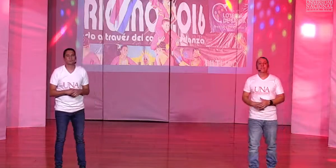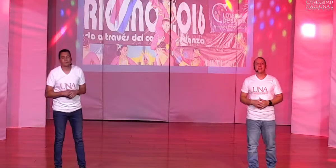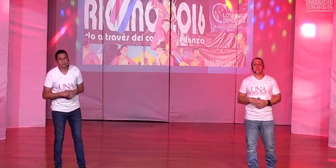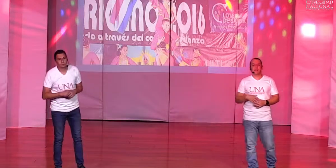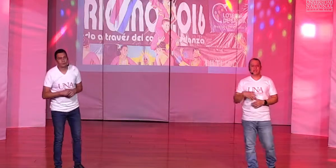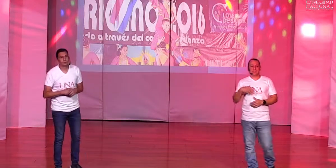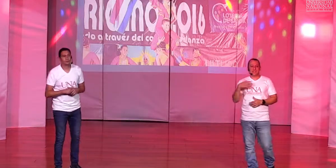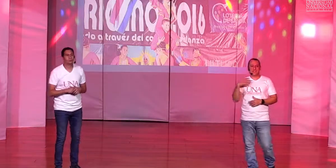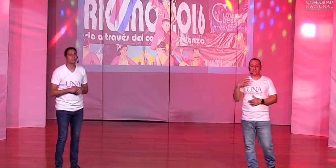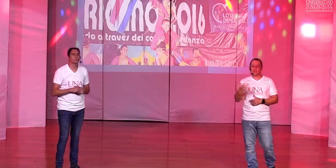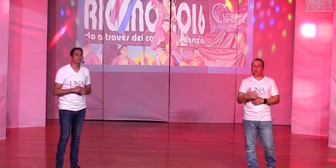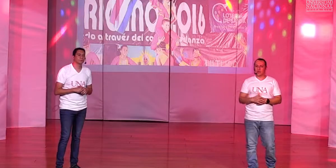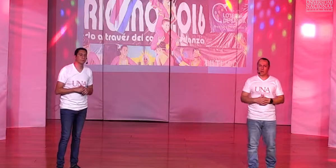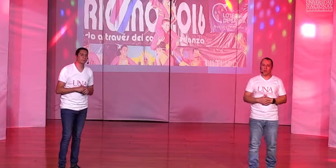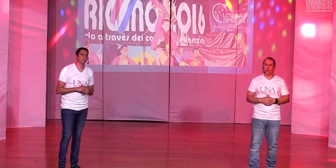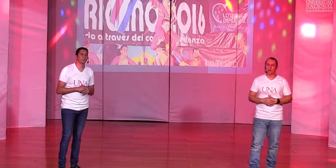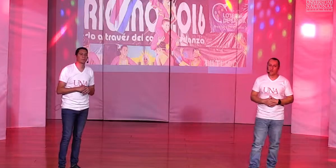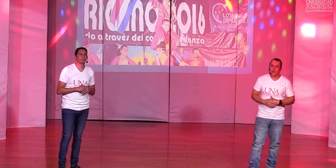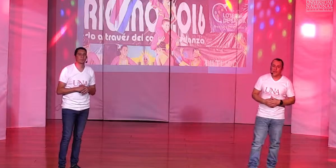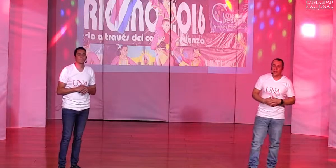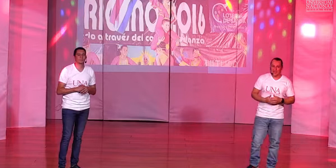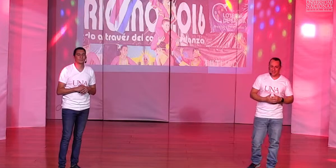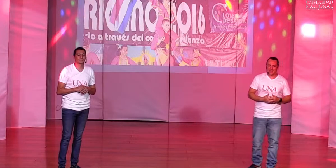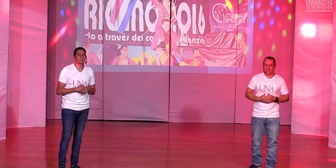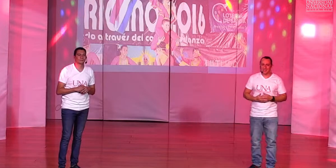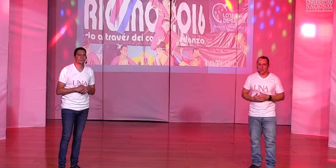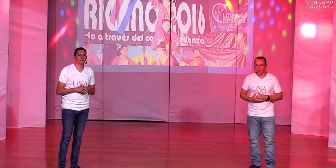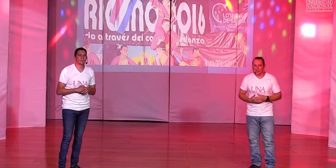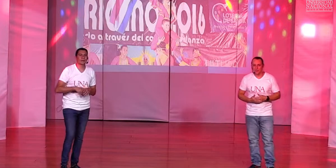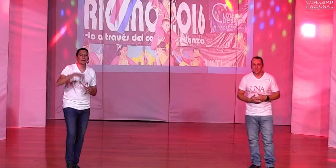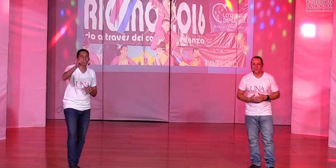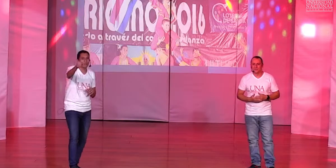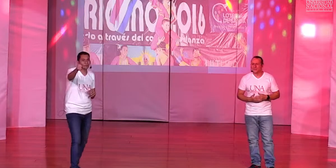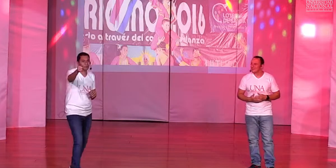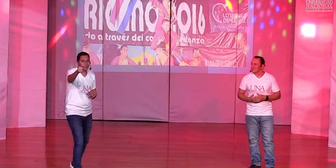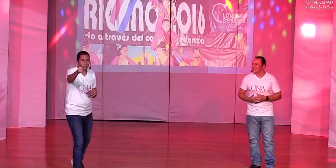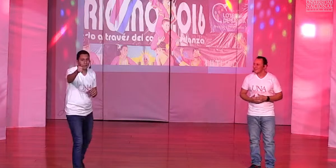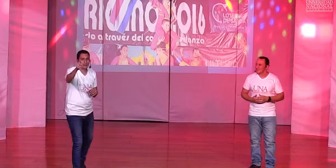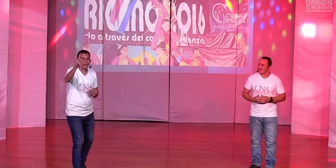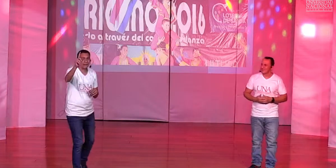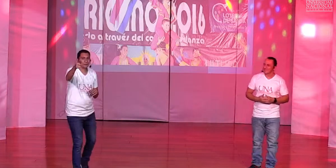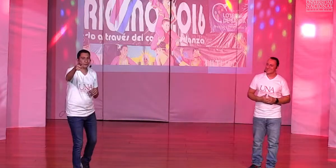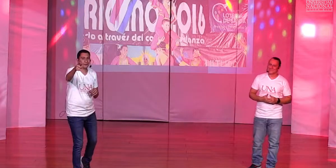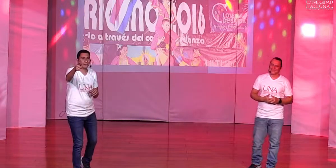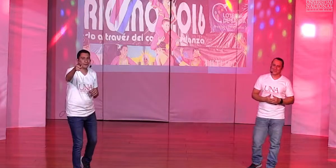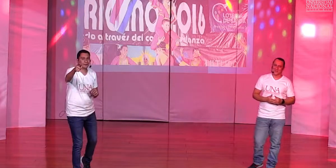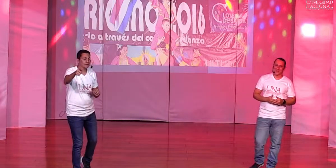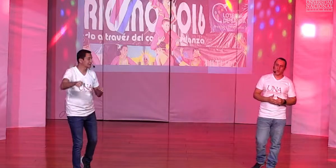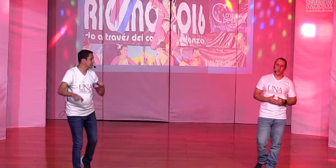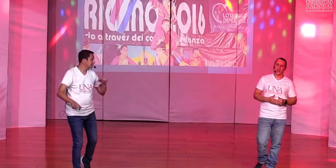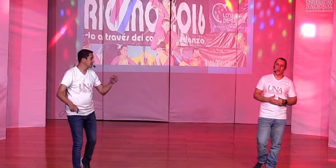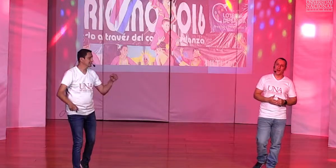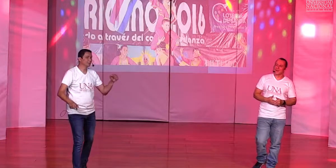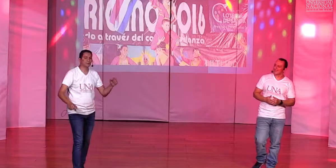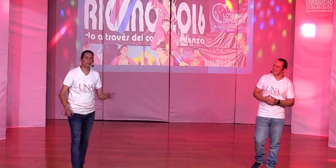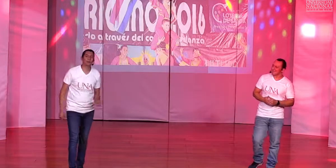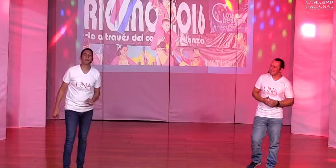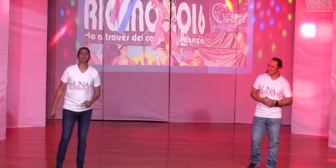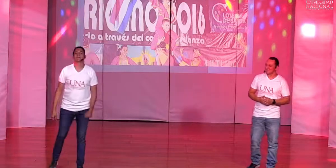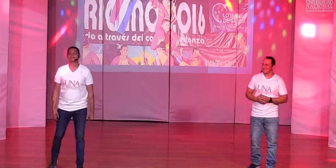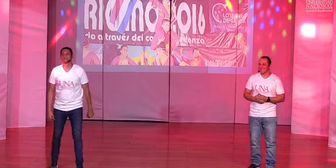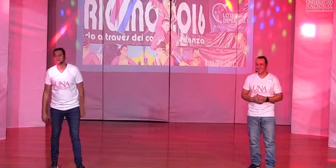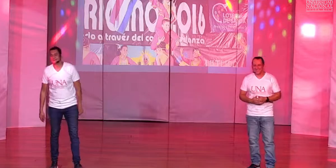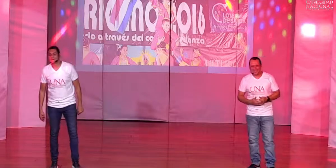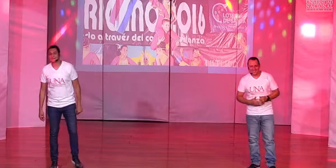eso tienen que ver la siguiente historia que nos van a contar en el siguiente video. Y no se les olvide, la ruta es...